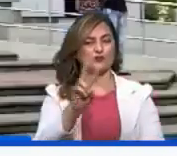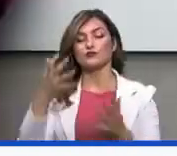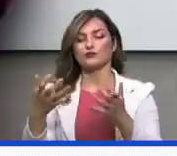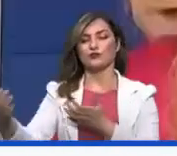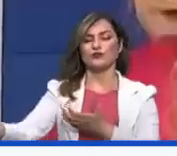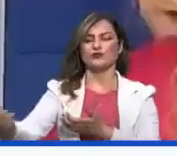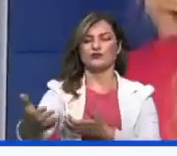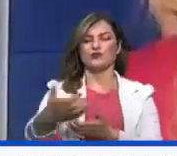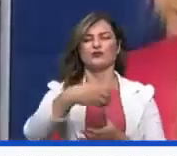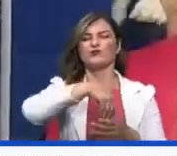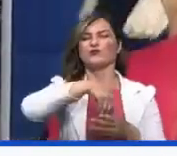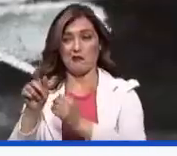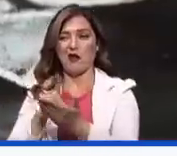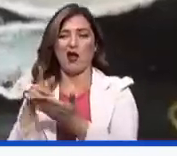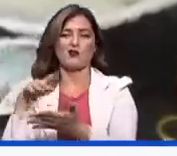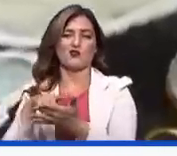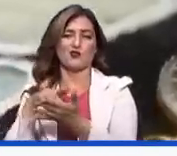2022.